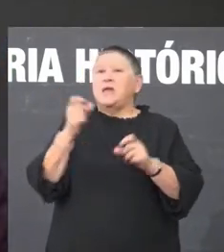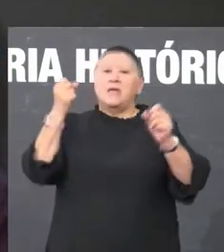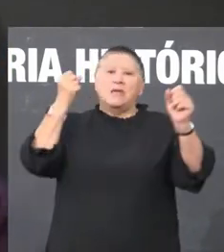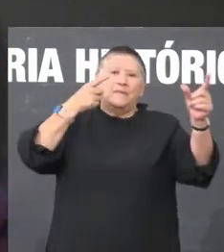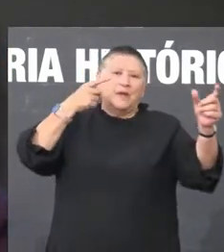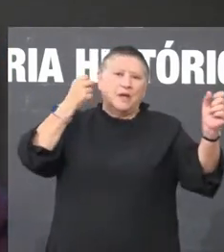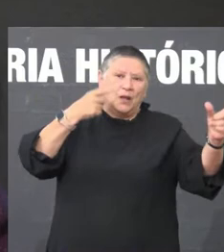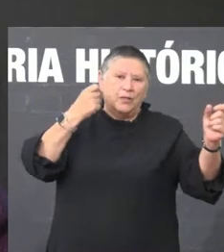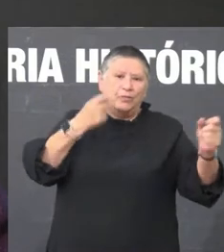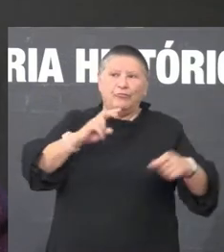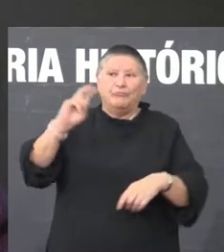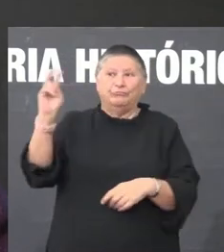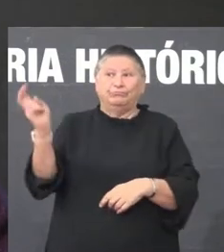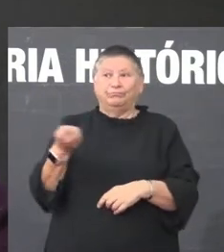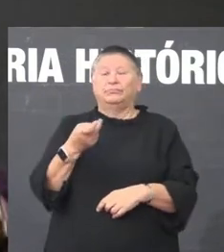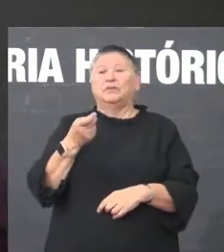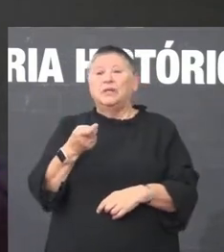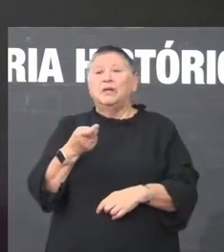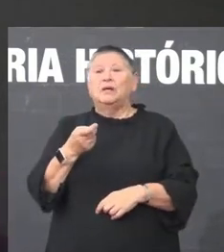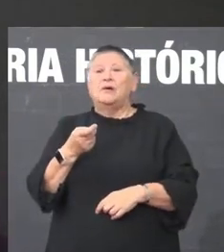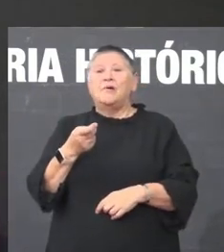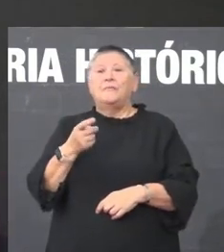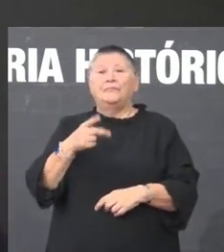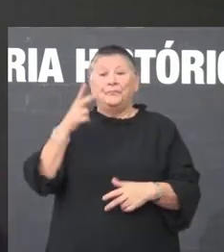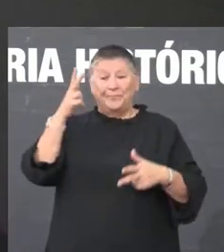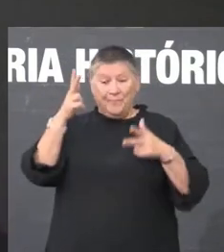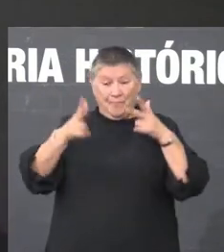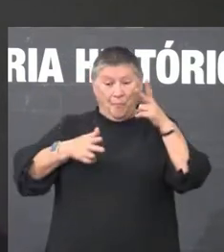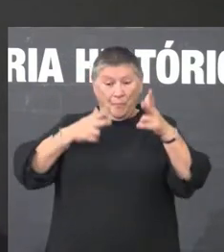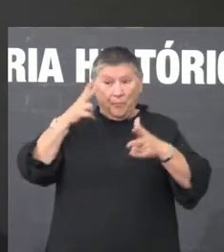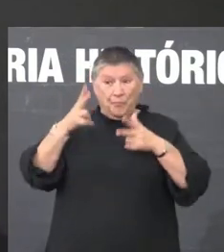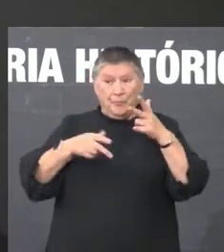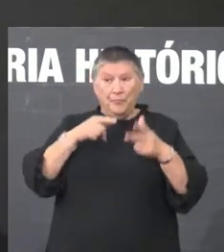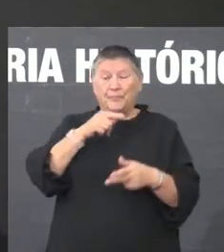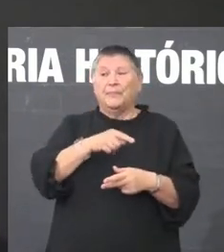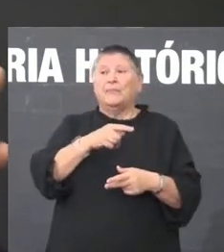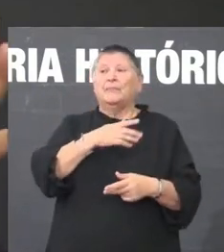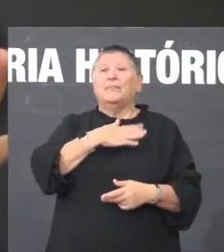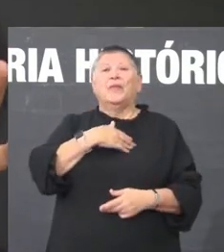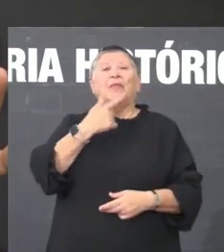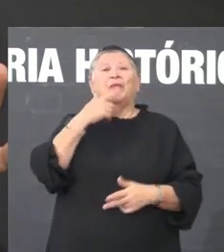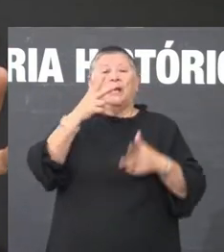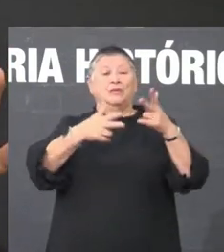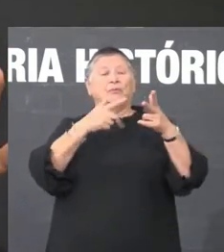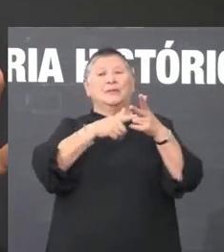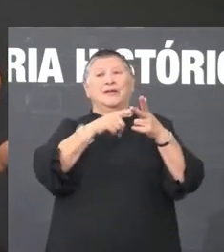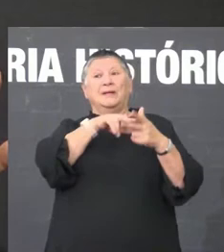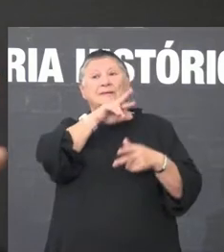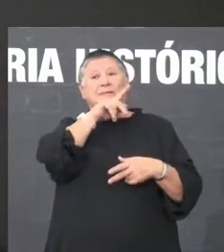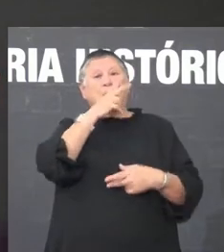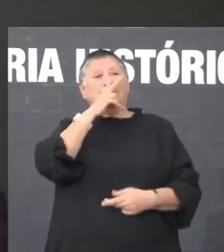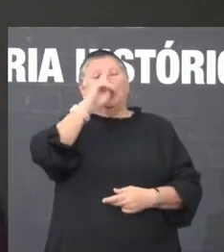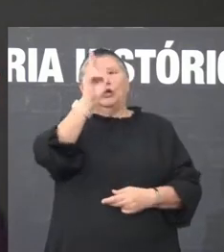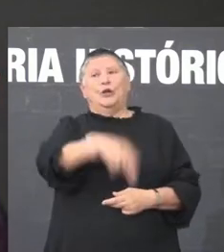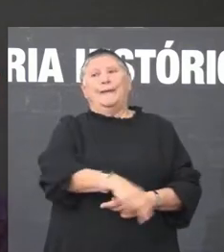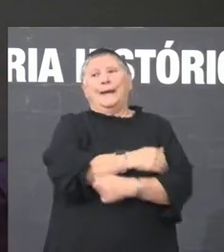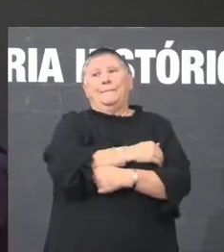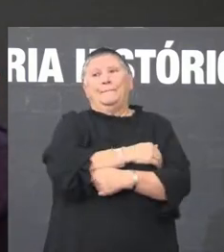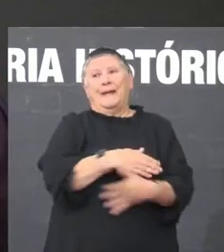etc. Claro, el euskera, no, lo que te vienen a transmitir es no sirve para nada. Y las